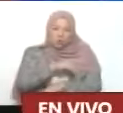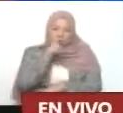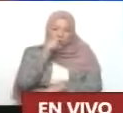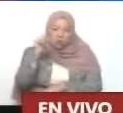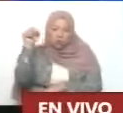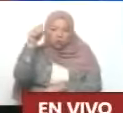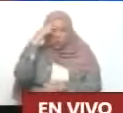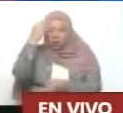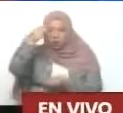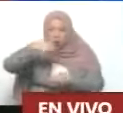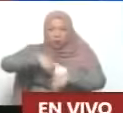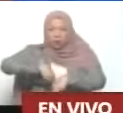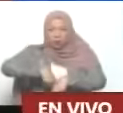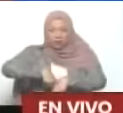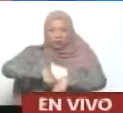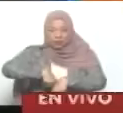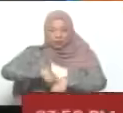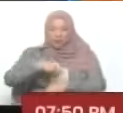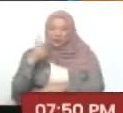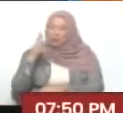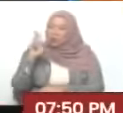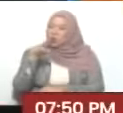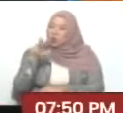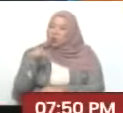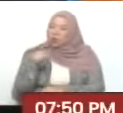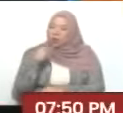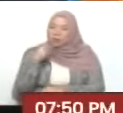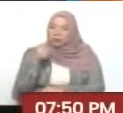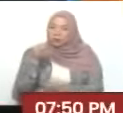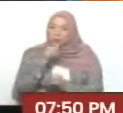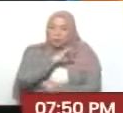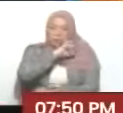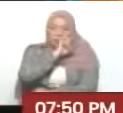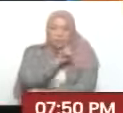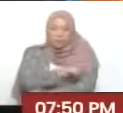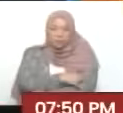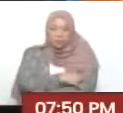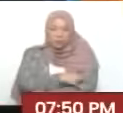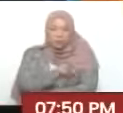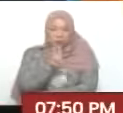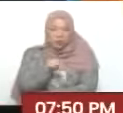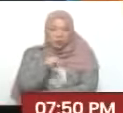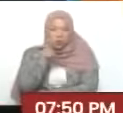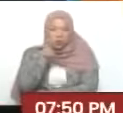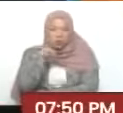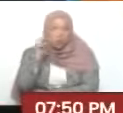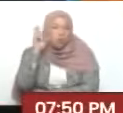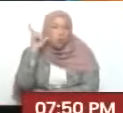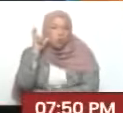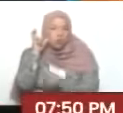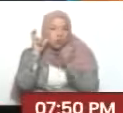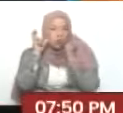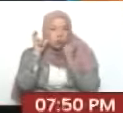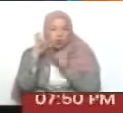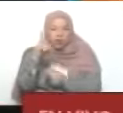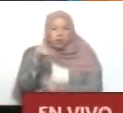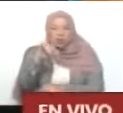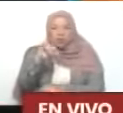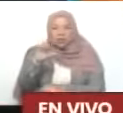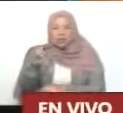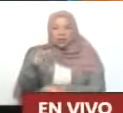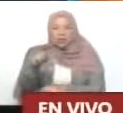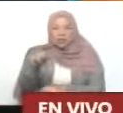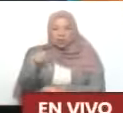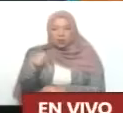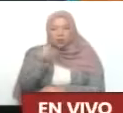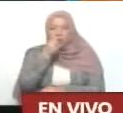acuerdo, ¿vale? No había escuchado eso tan poderoso. Así le decía yo a Diego Rusarín, tú eres un buen